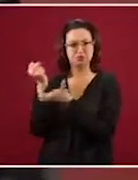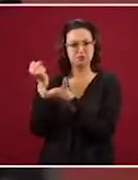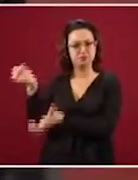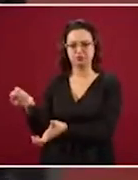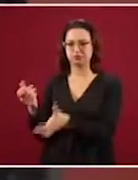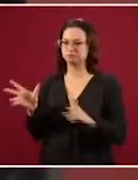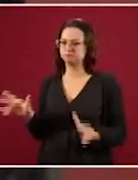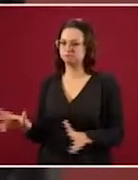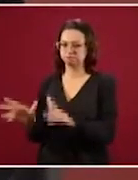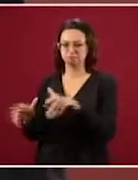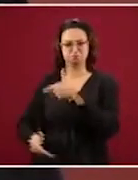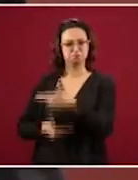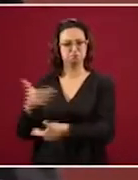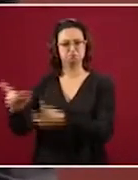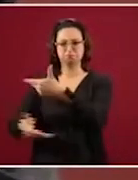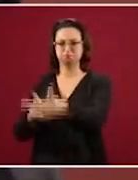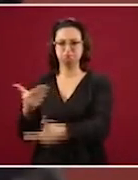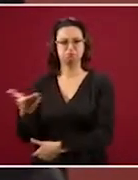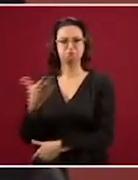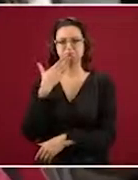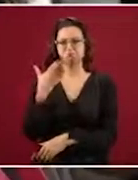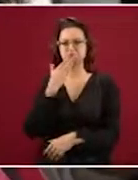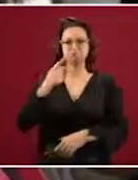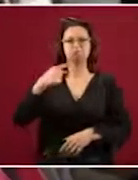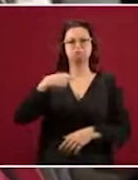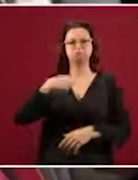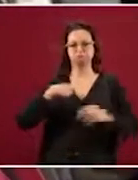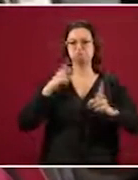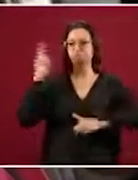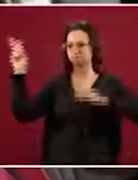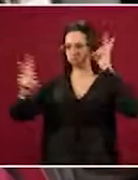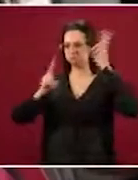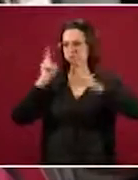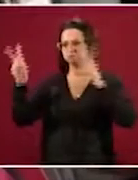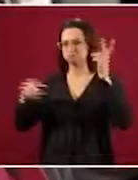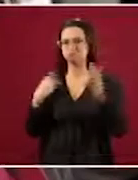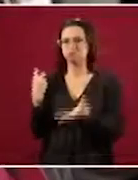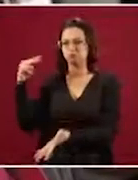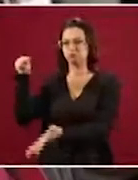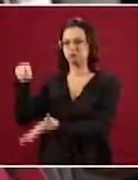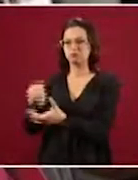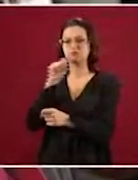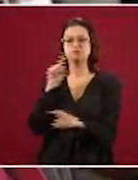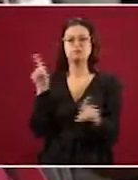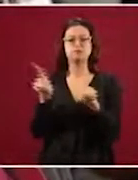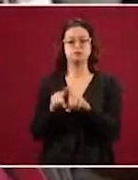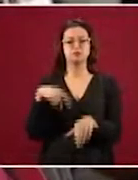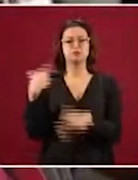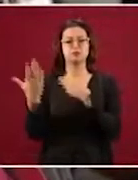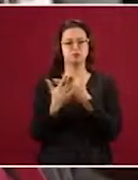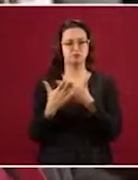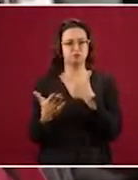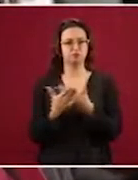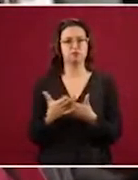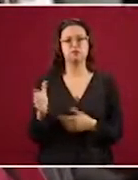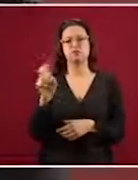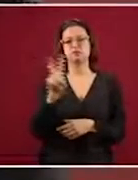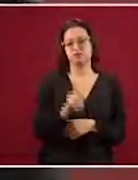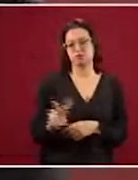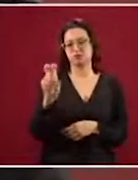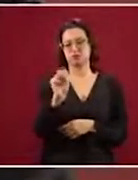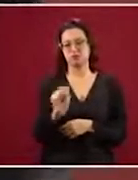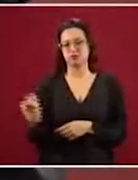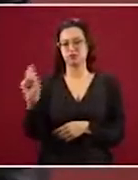están avanzando muy bien. Yo las estoy visitando. Incluso voy a destinar un fin de semana